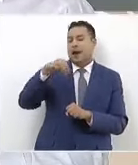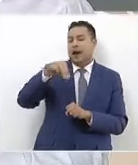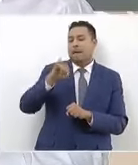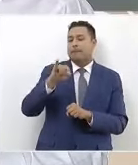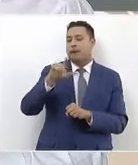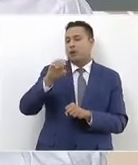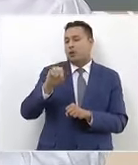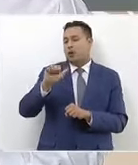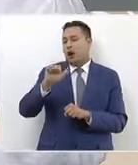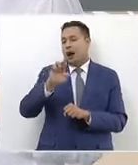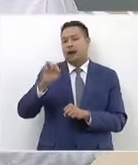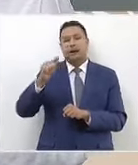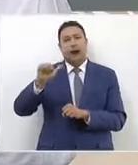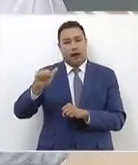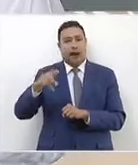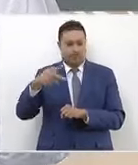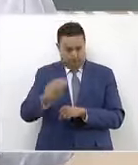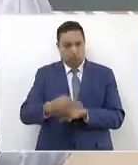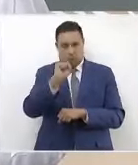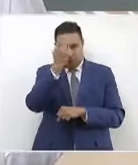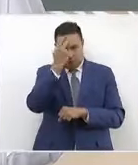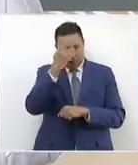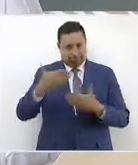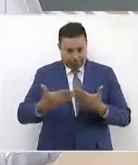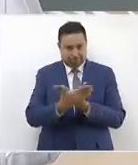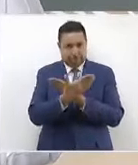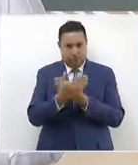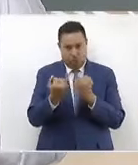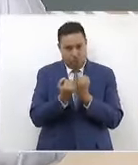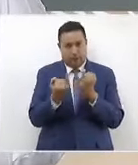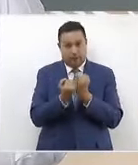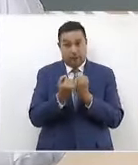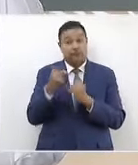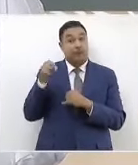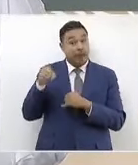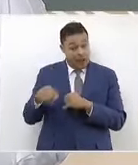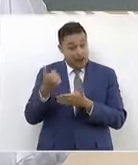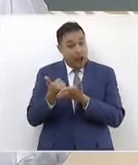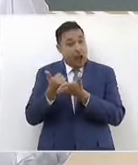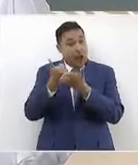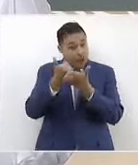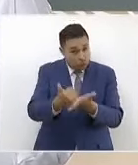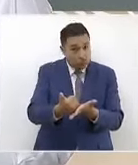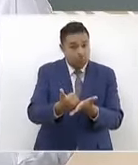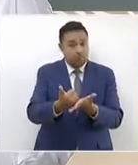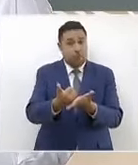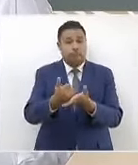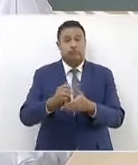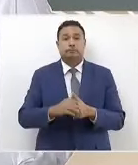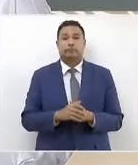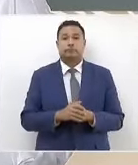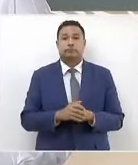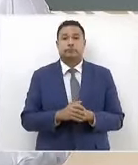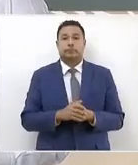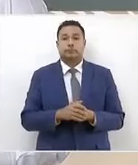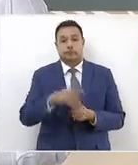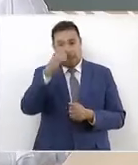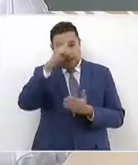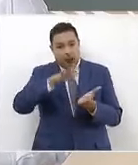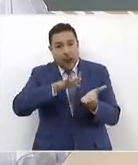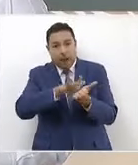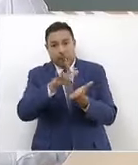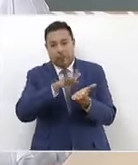potosino, fue el que ayudó, financió a los